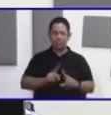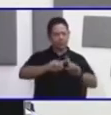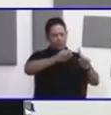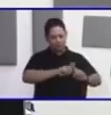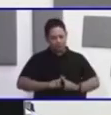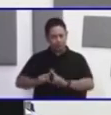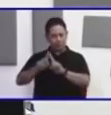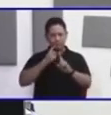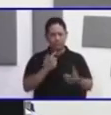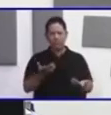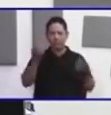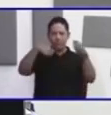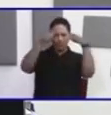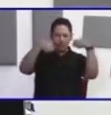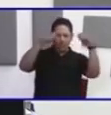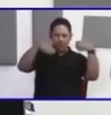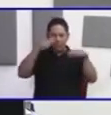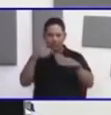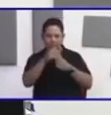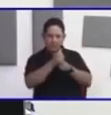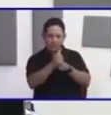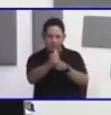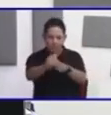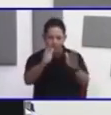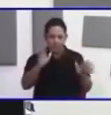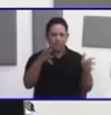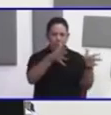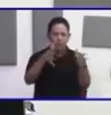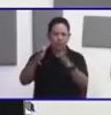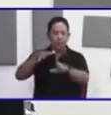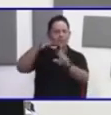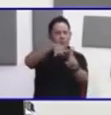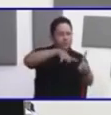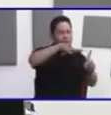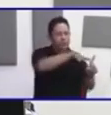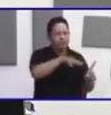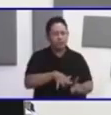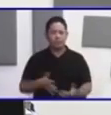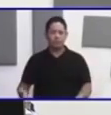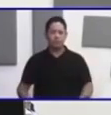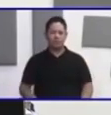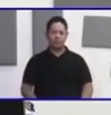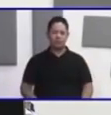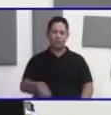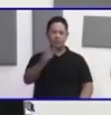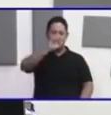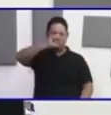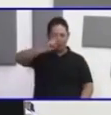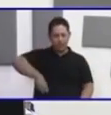y campañas de orientación, de prevención y especialmente de sensibilización con nuestros deberes y con